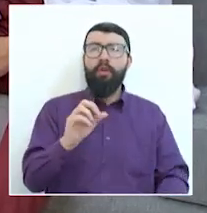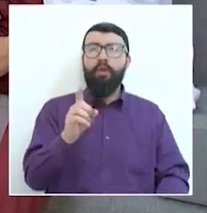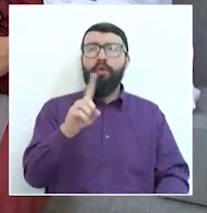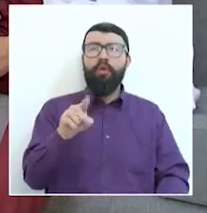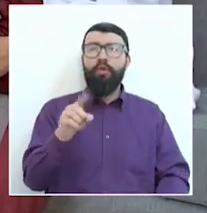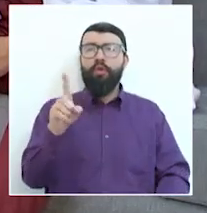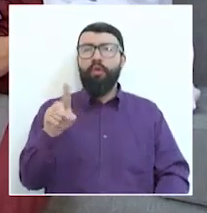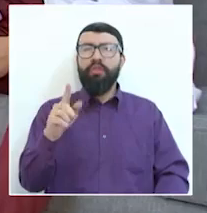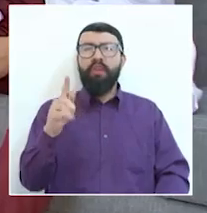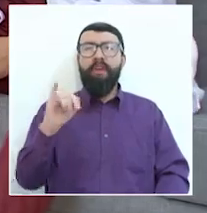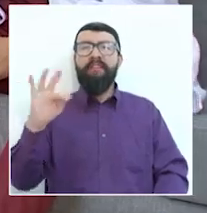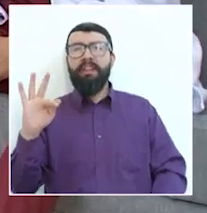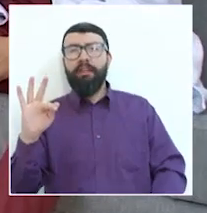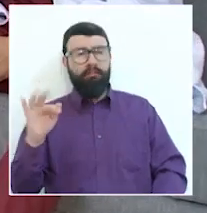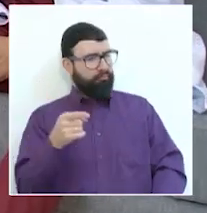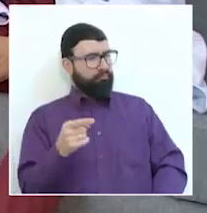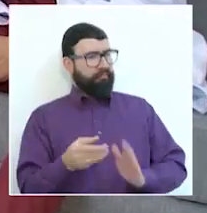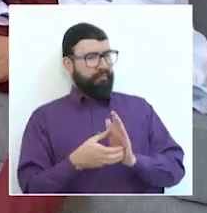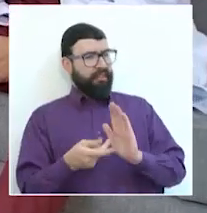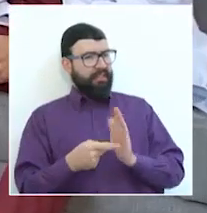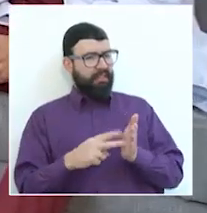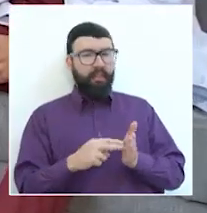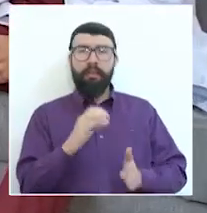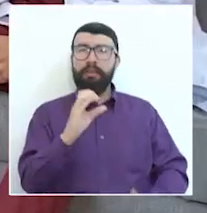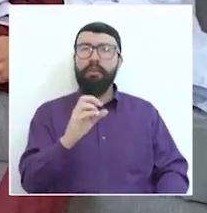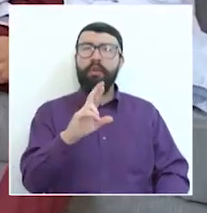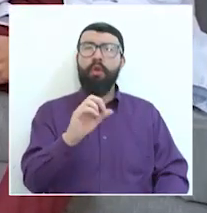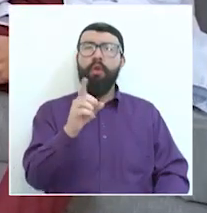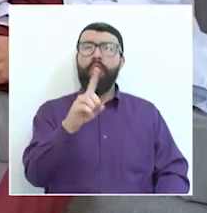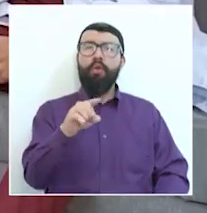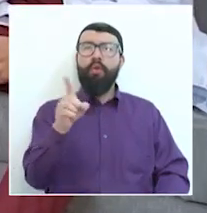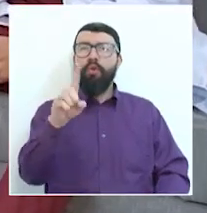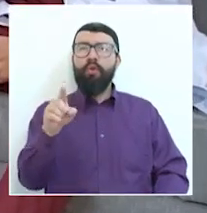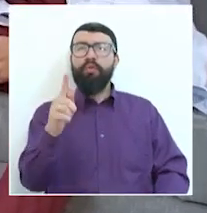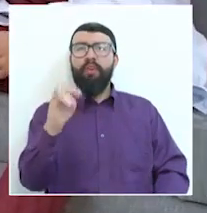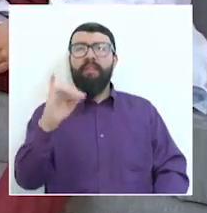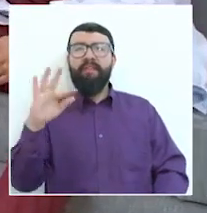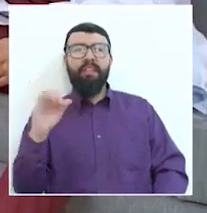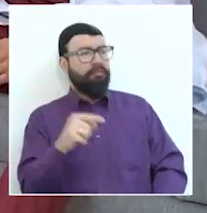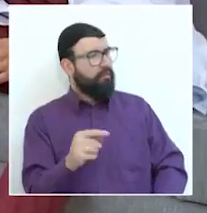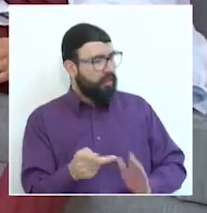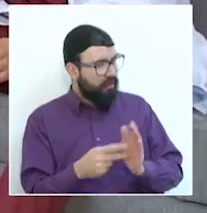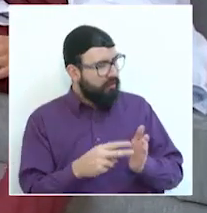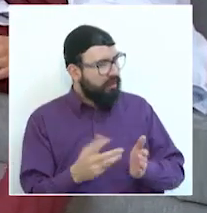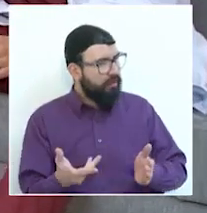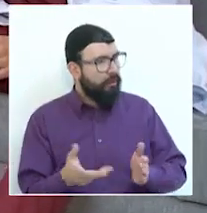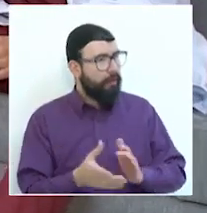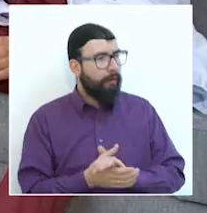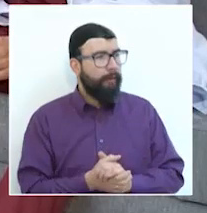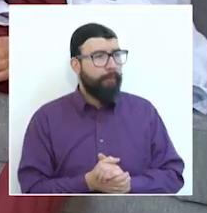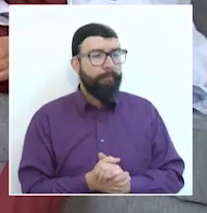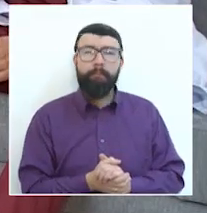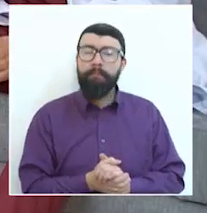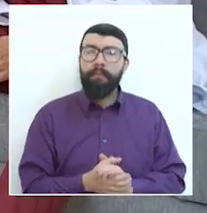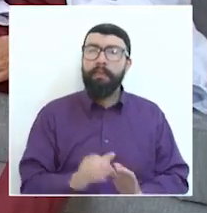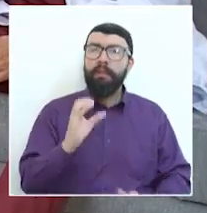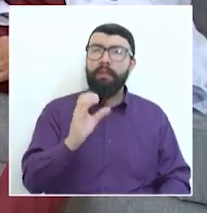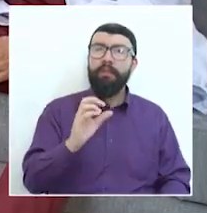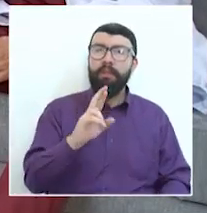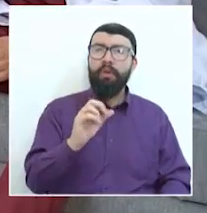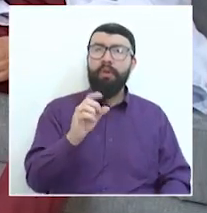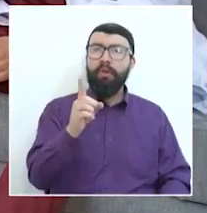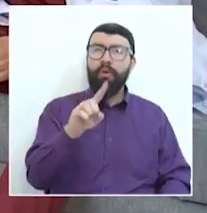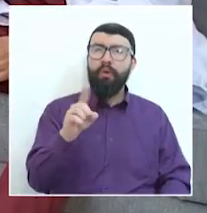es qué es CrossFit con relación a la parte de un gimnasio? Bueno, CrossFit se puede llamar también